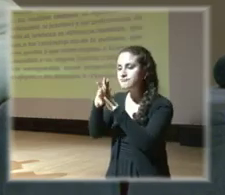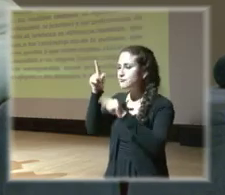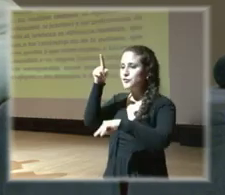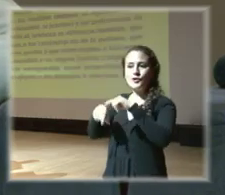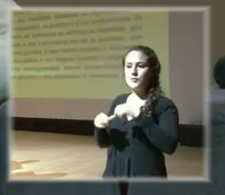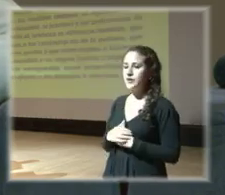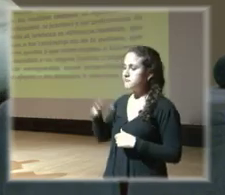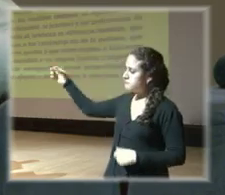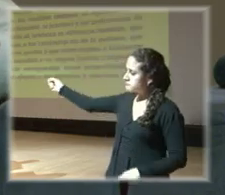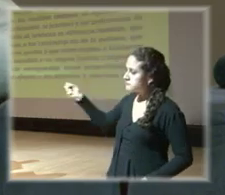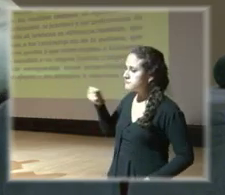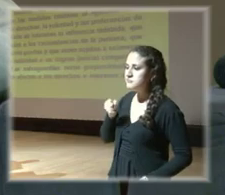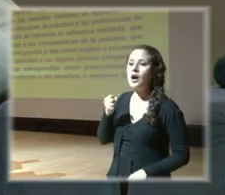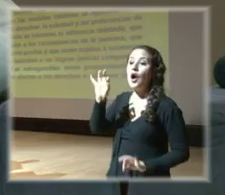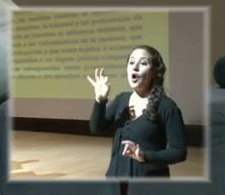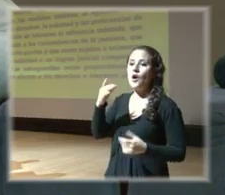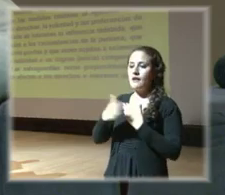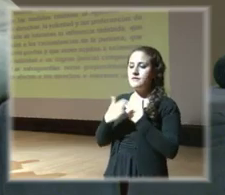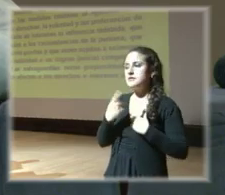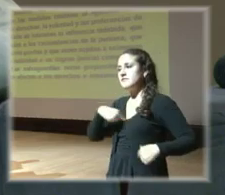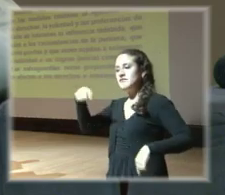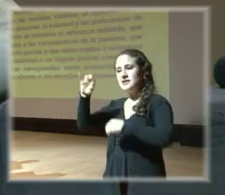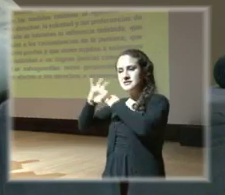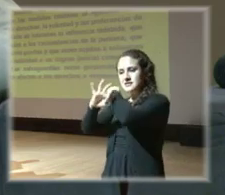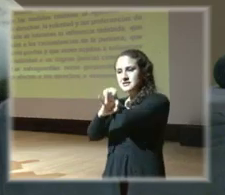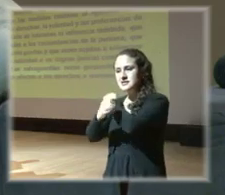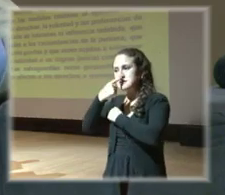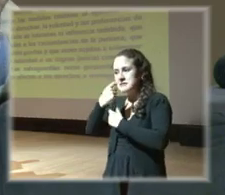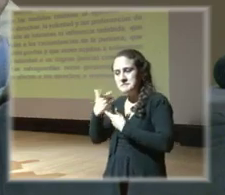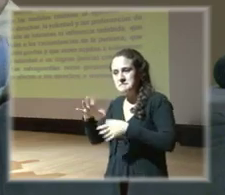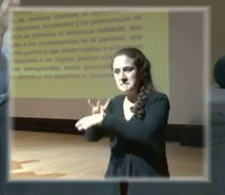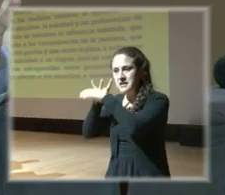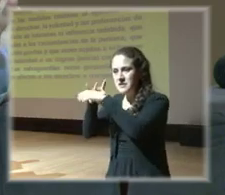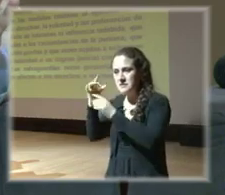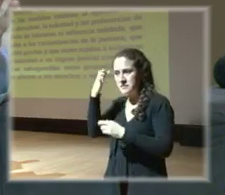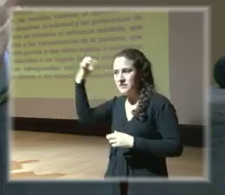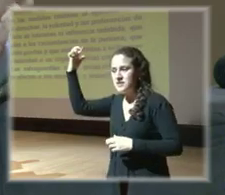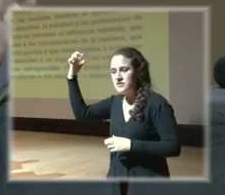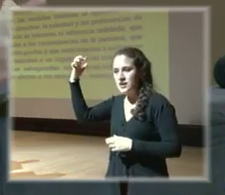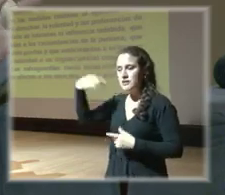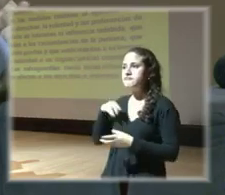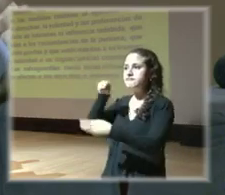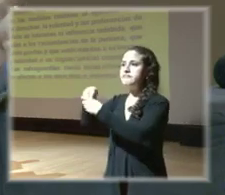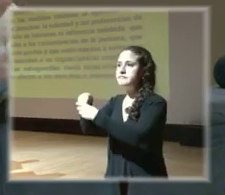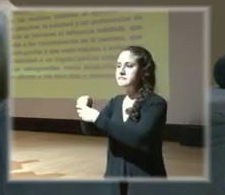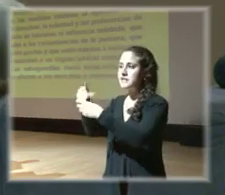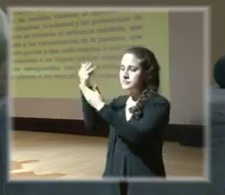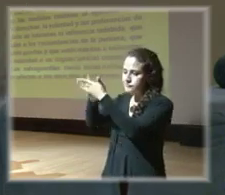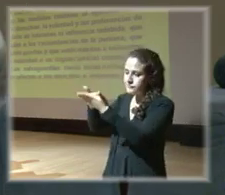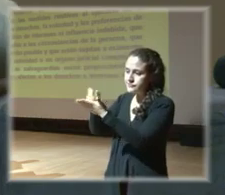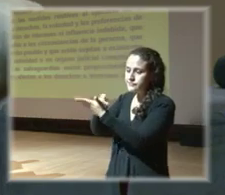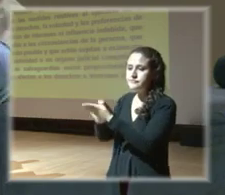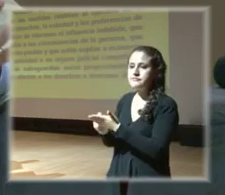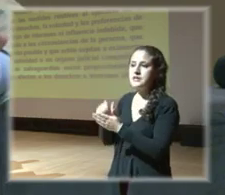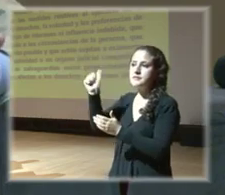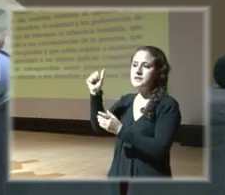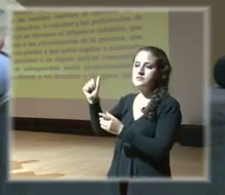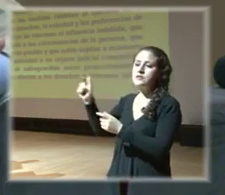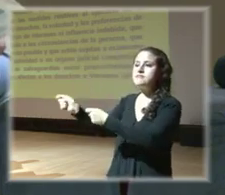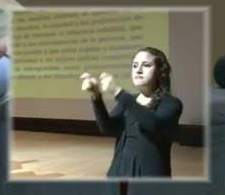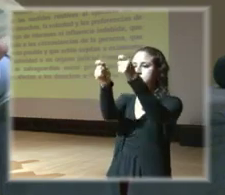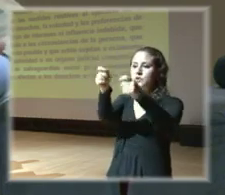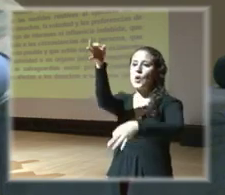normalmente un psiquiatra, ¿no?, que va a determinar médicamente una cuestión y de ahí va a resolver el juez